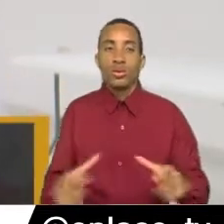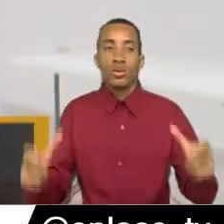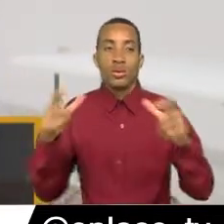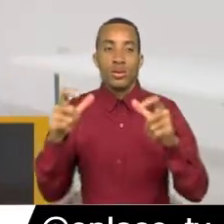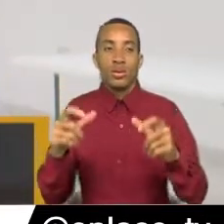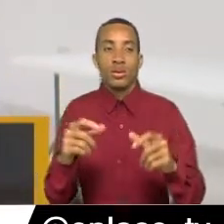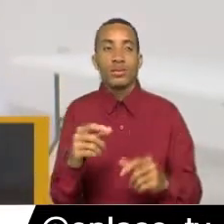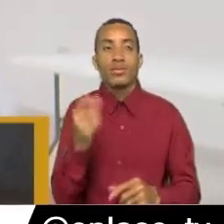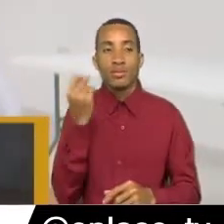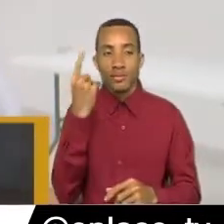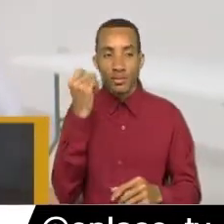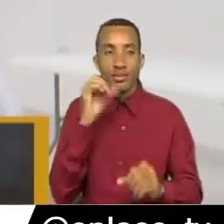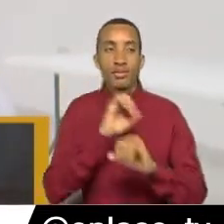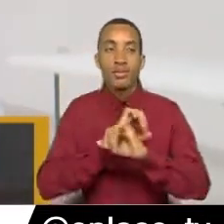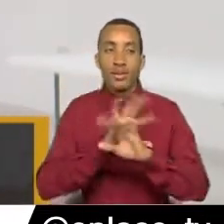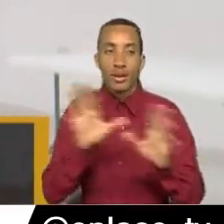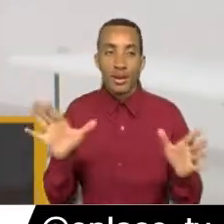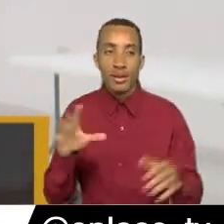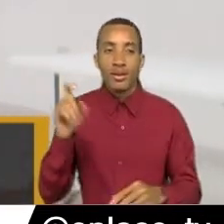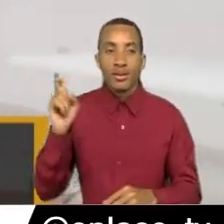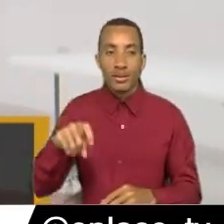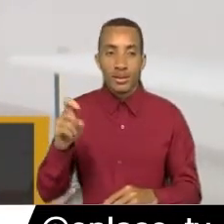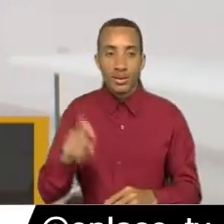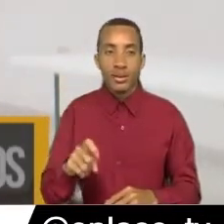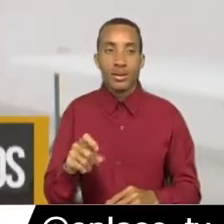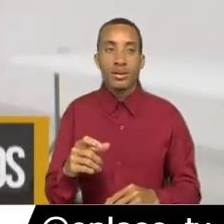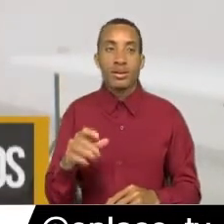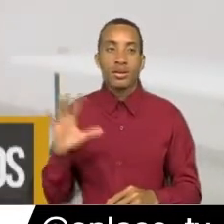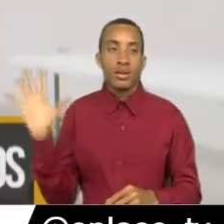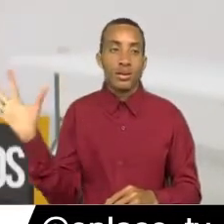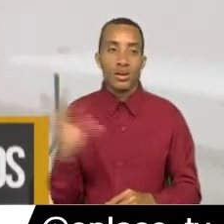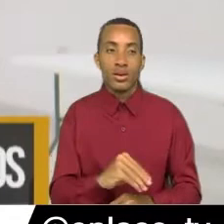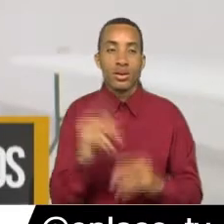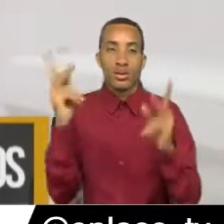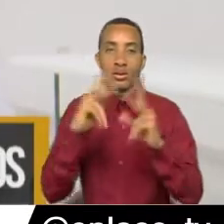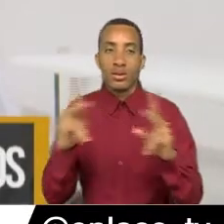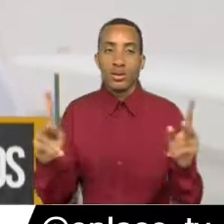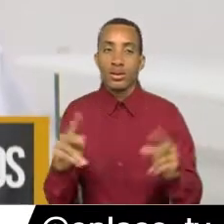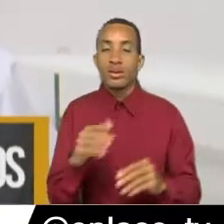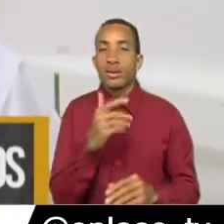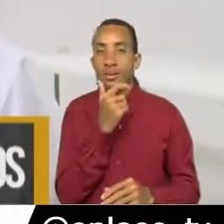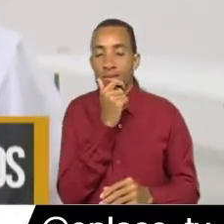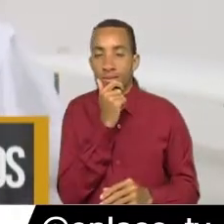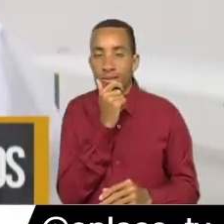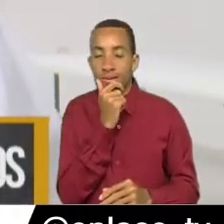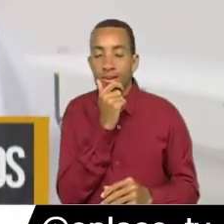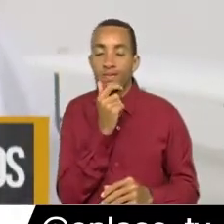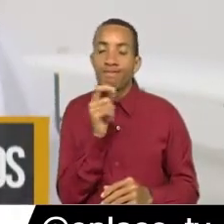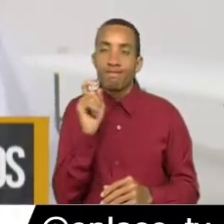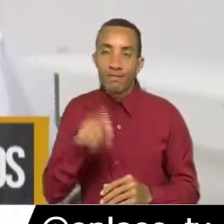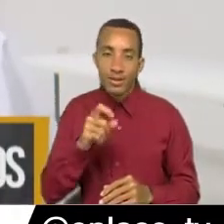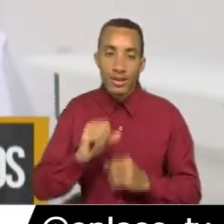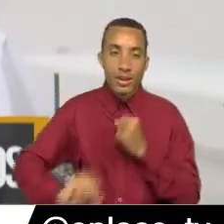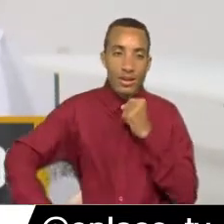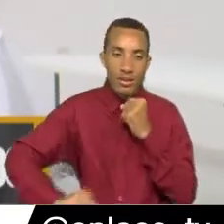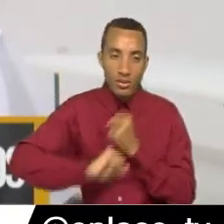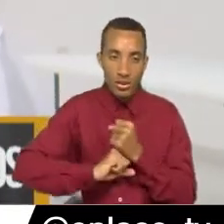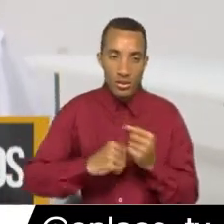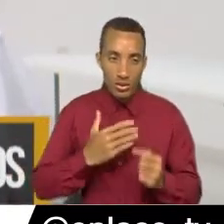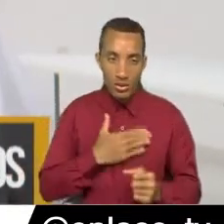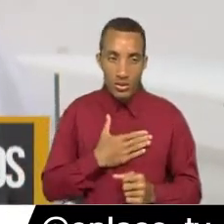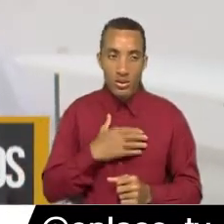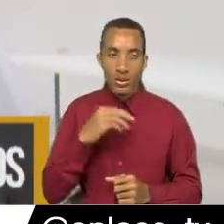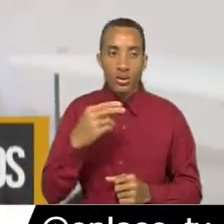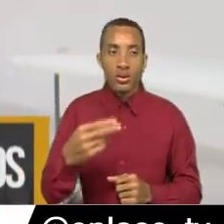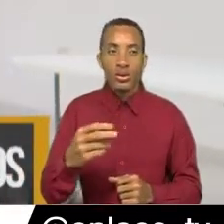hay unas necesidades que la gente en Barranca Bermeja está esperando el apoyo de ellos, y por eso yo, Horacio José Serpa, estoy acá